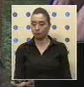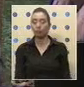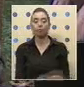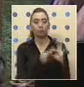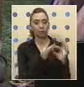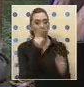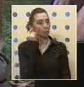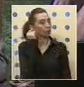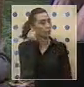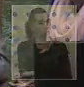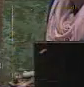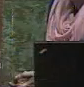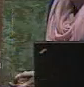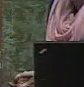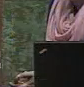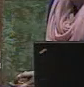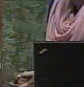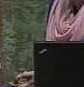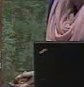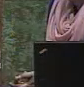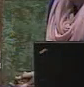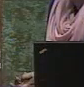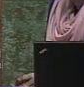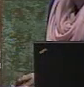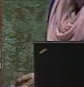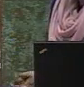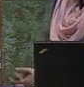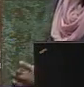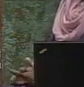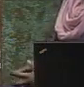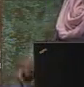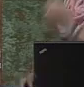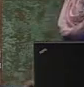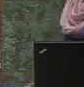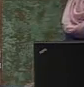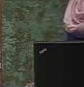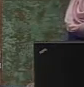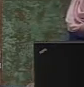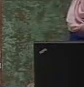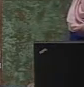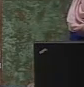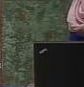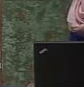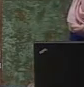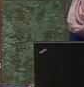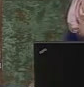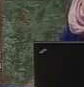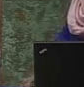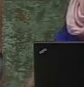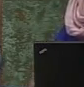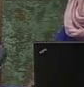Gracias, diputada Loreto Carvajal. Tiene la palabra el diputado Jorge Ulloa.